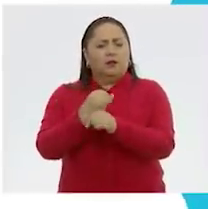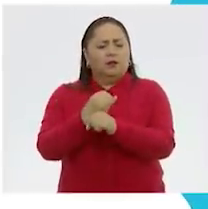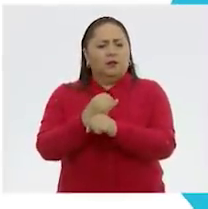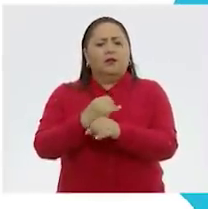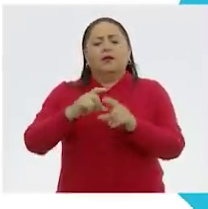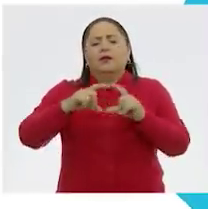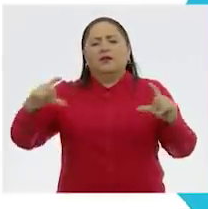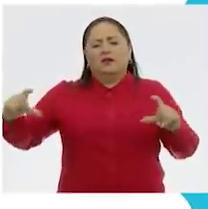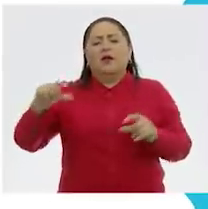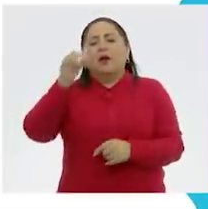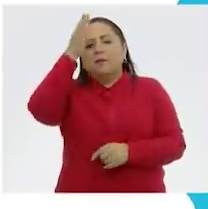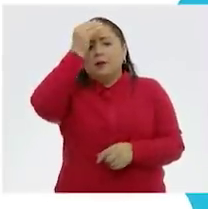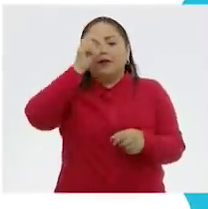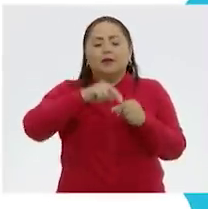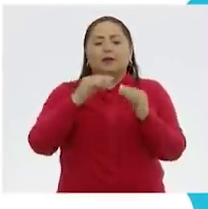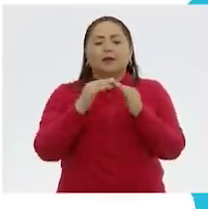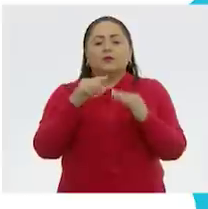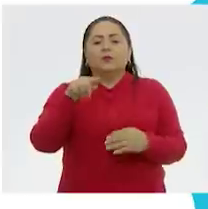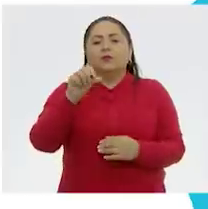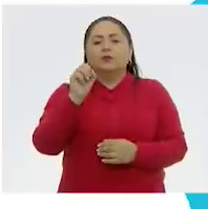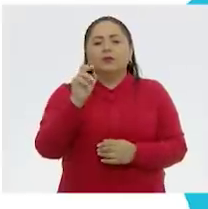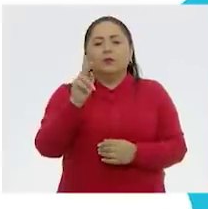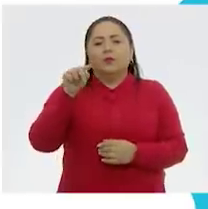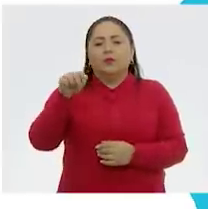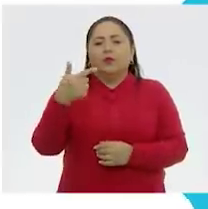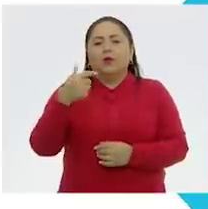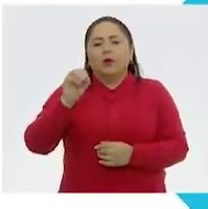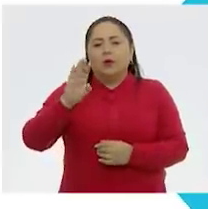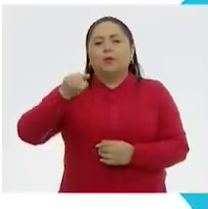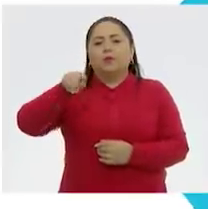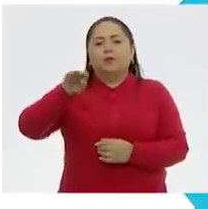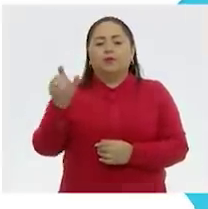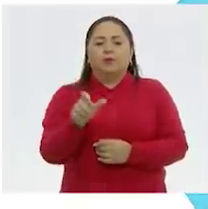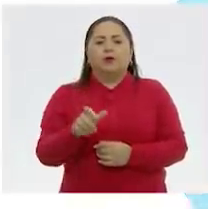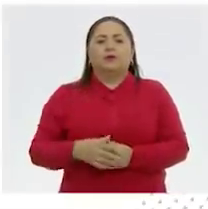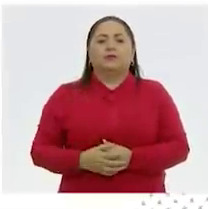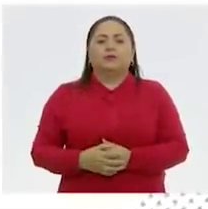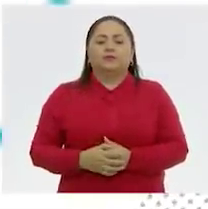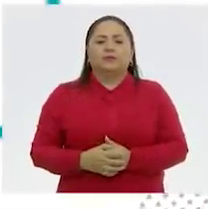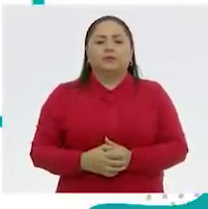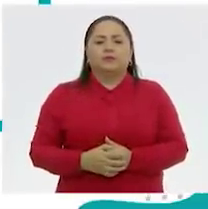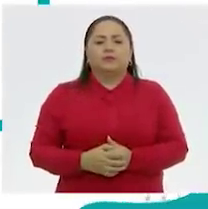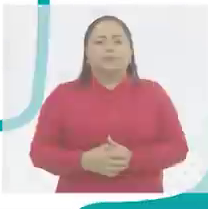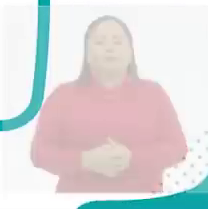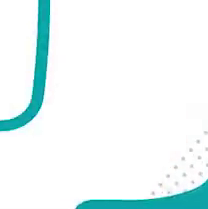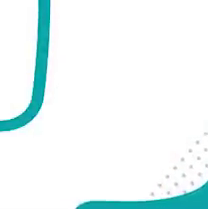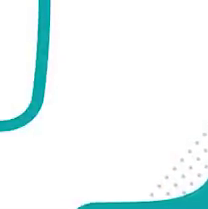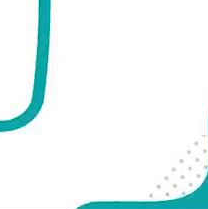siguiente liga: aprendeencasa.sep.gob.mx.